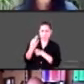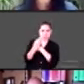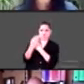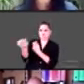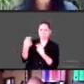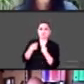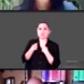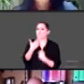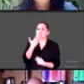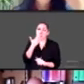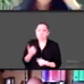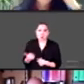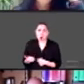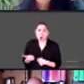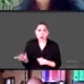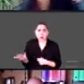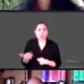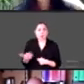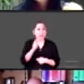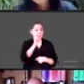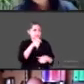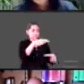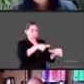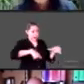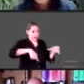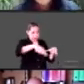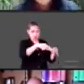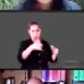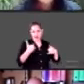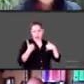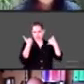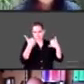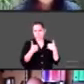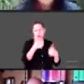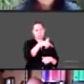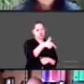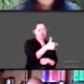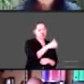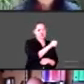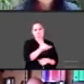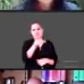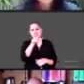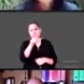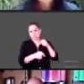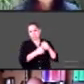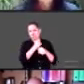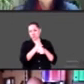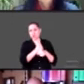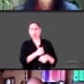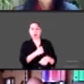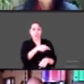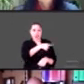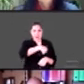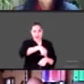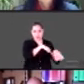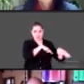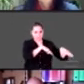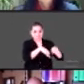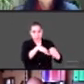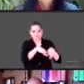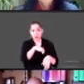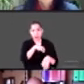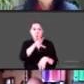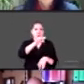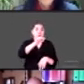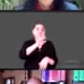más del 80% de adolescentes de 12 a 17 años que trabajan, no cuentan o